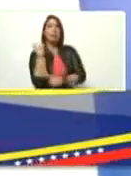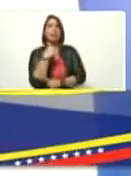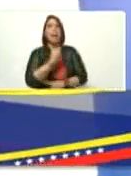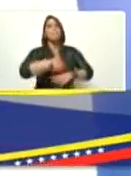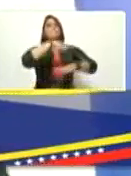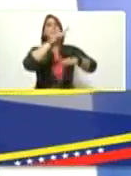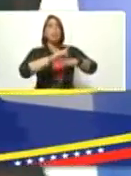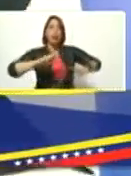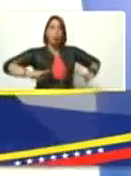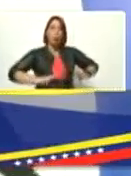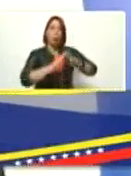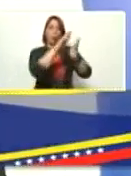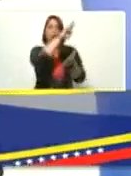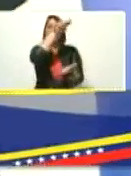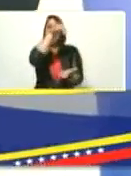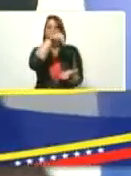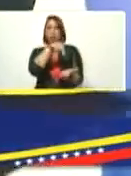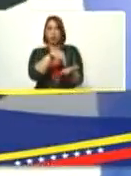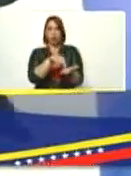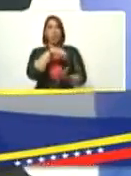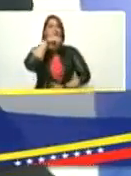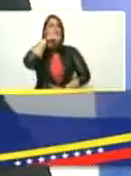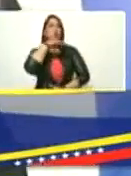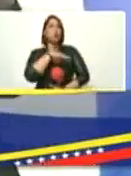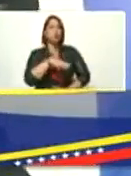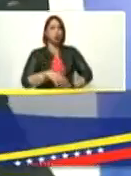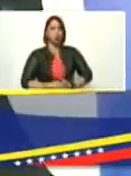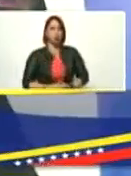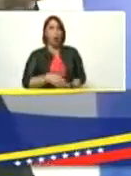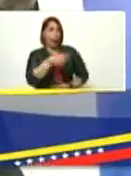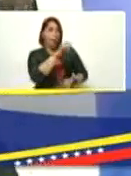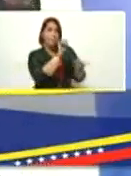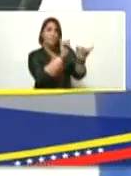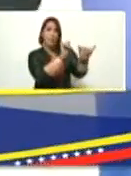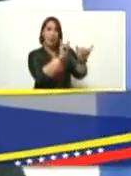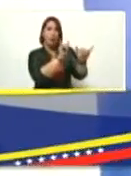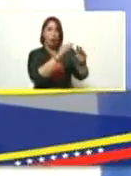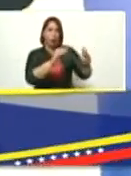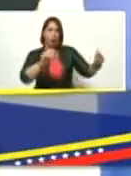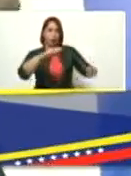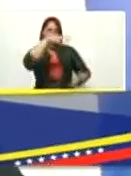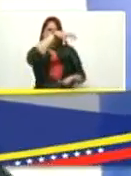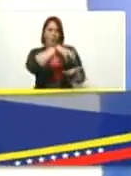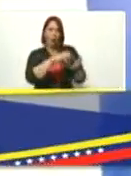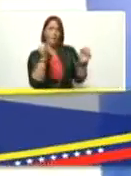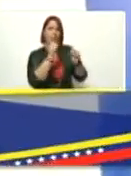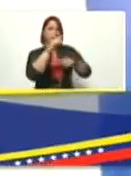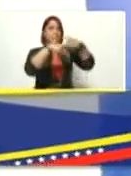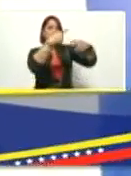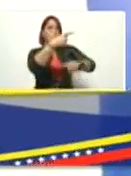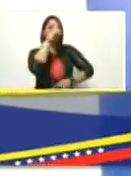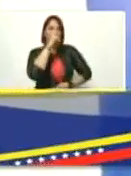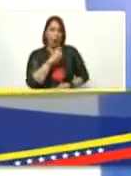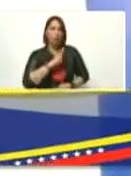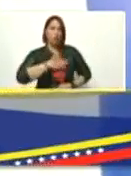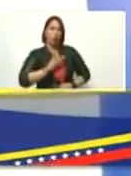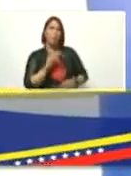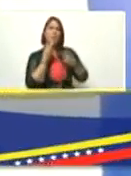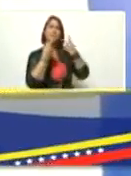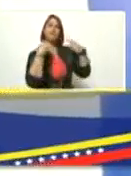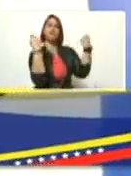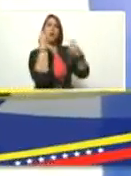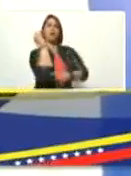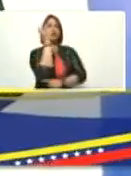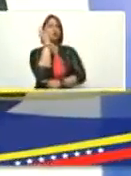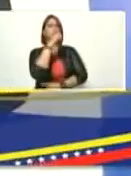primer encuentro nacional de historia allí mismo en su territorio, y el próximo año podamos anunciar el